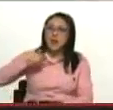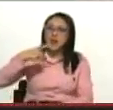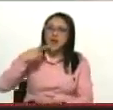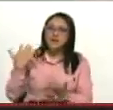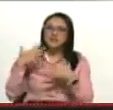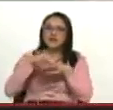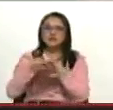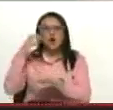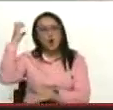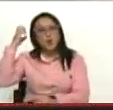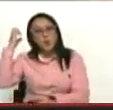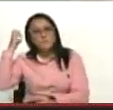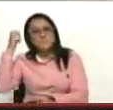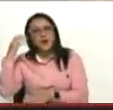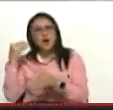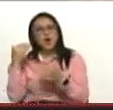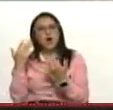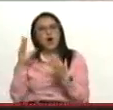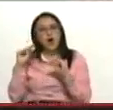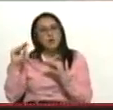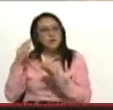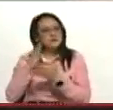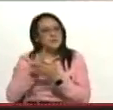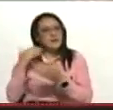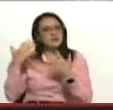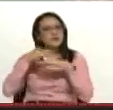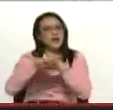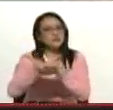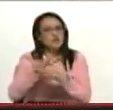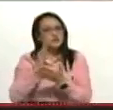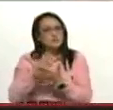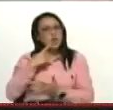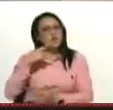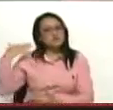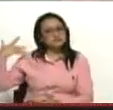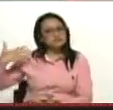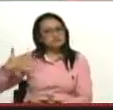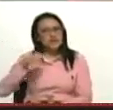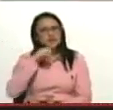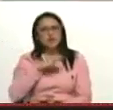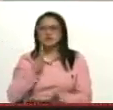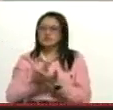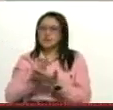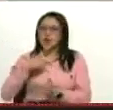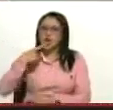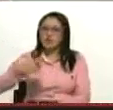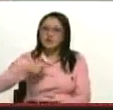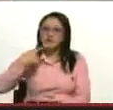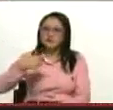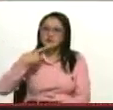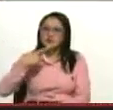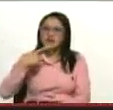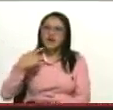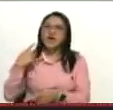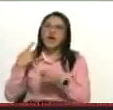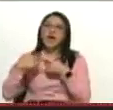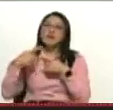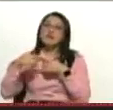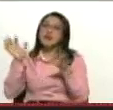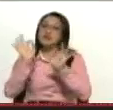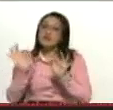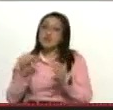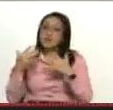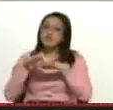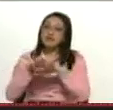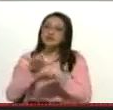europeos hablan de integración siempre lo han hecho históricamente lo han hecho y puede haber diferentes tipos de integración